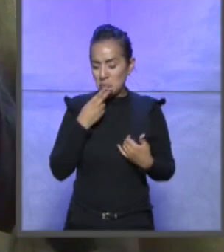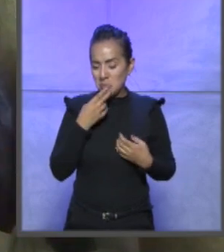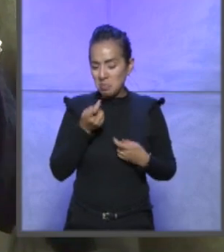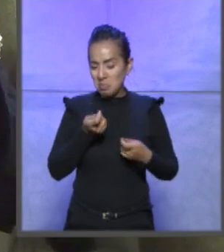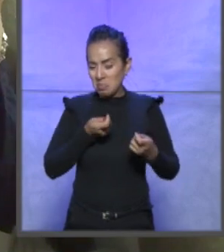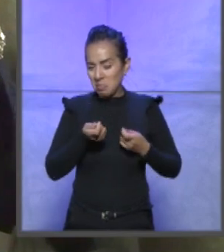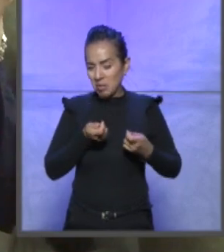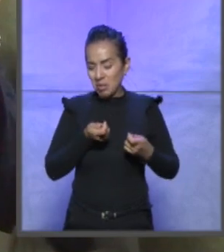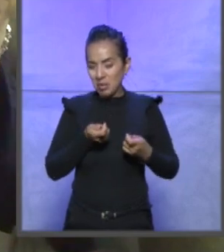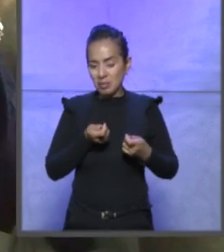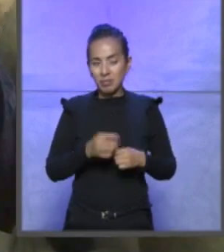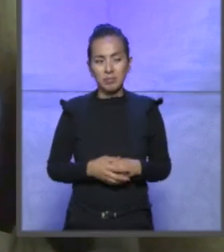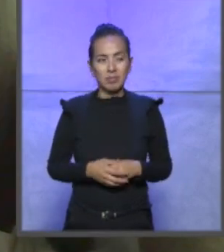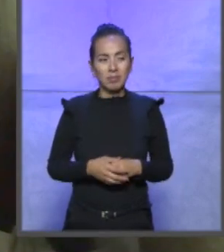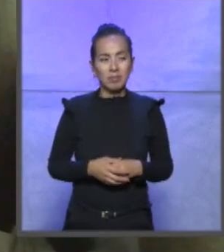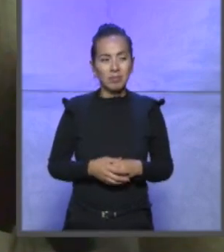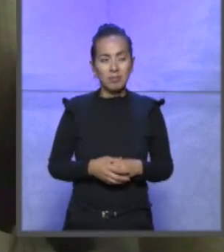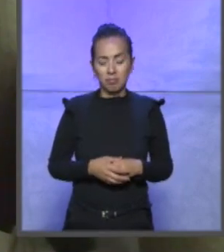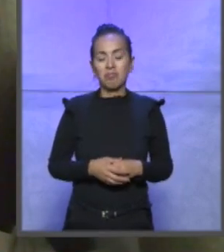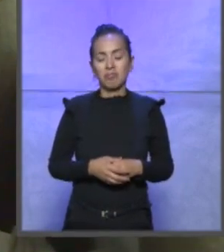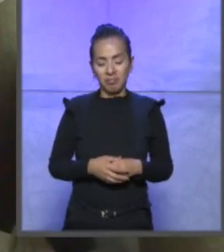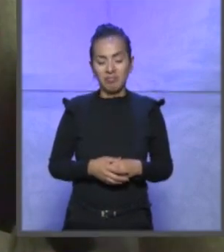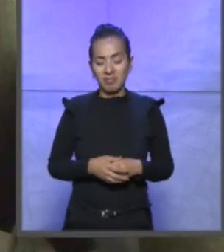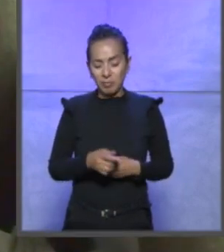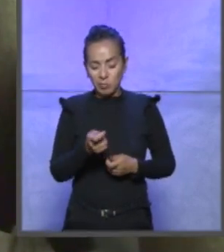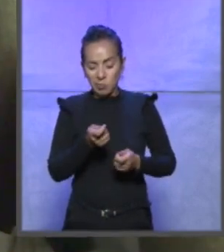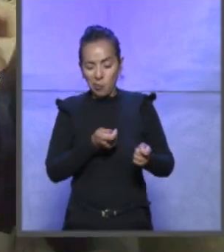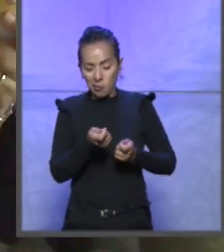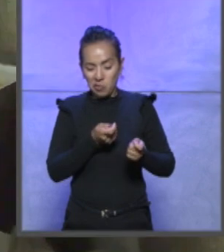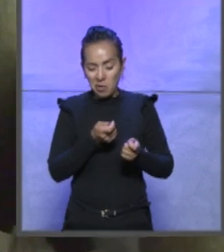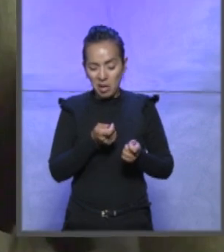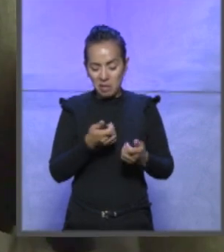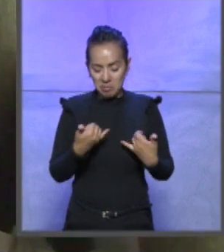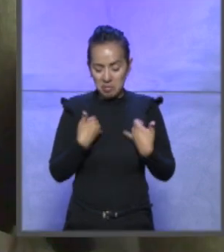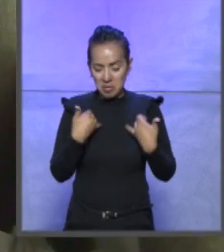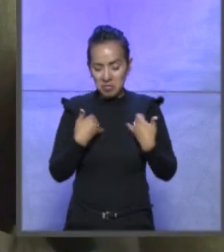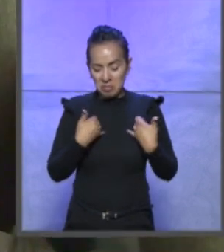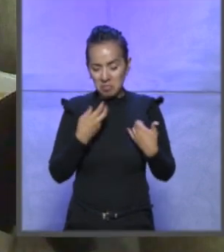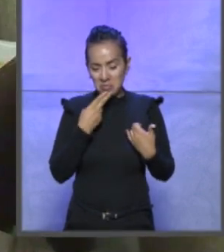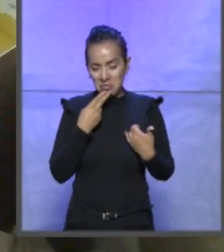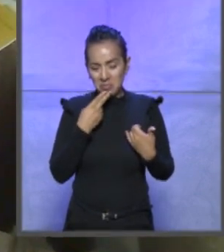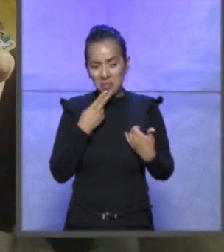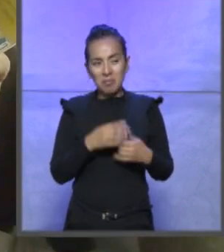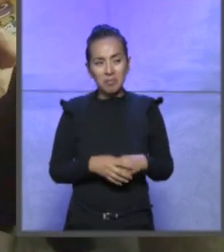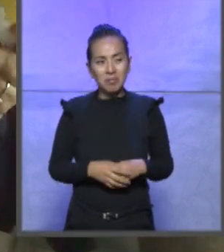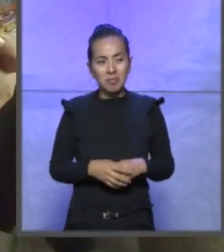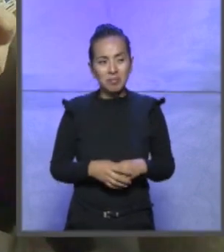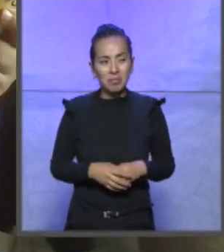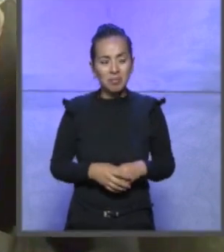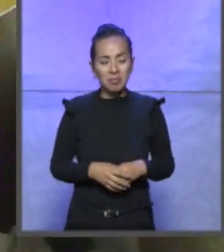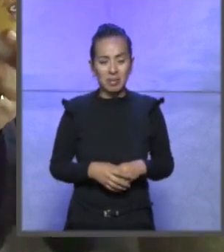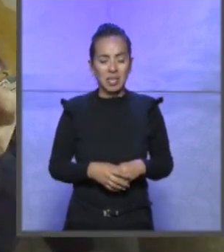instrumentalizados. Es un eufemismo para decir usados. Usados para, solamente para que no se oiga tan